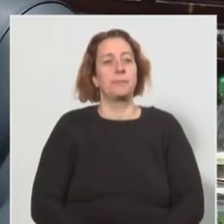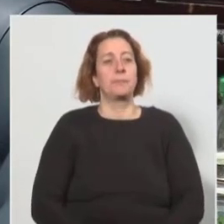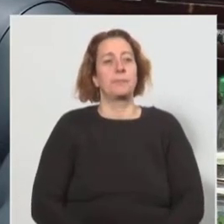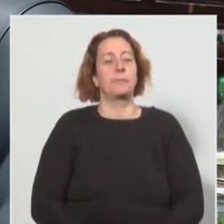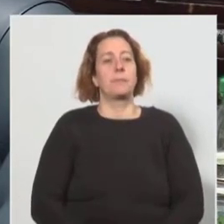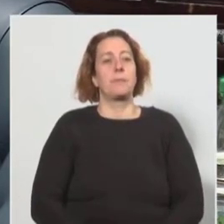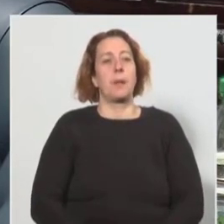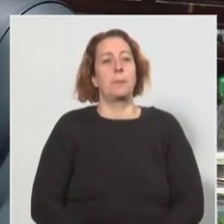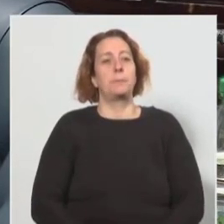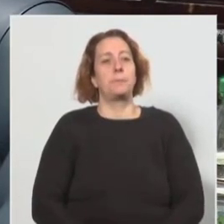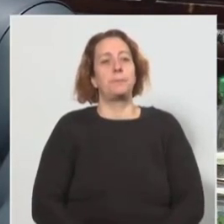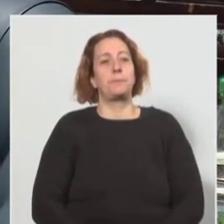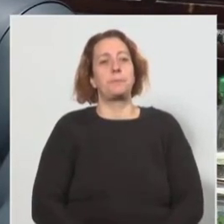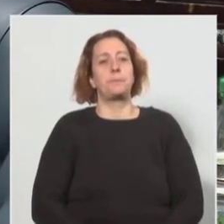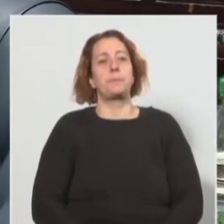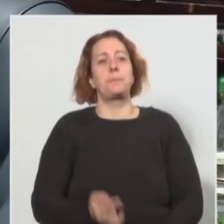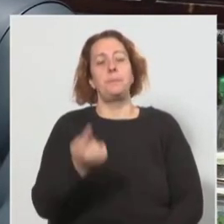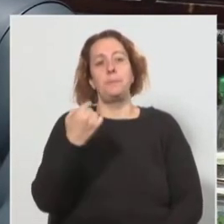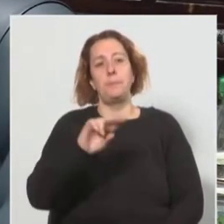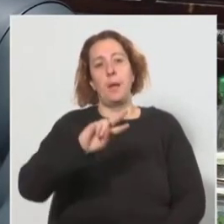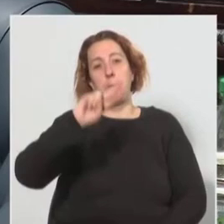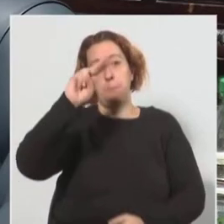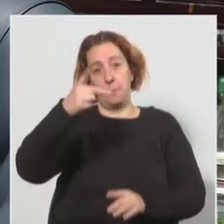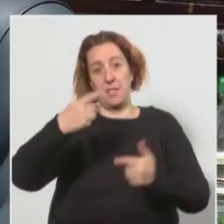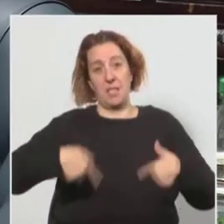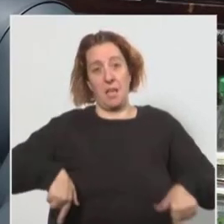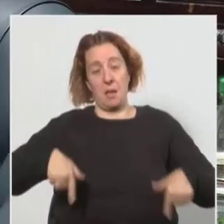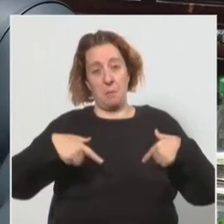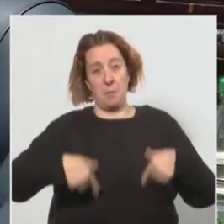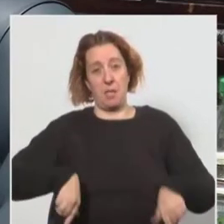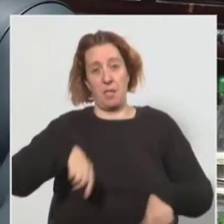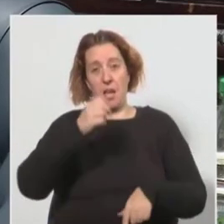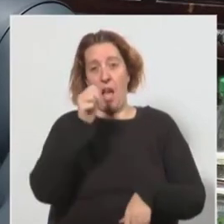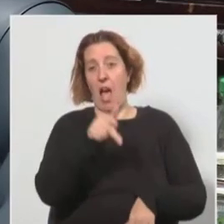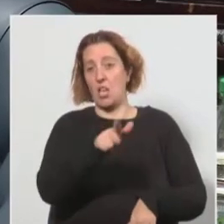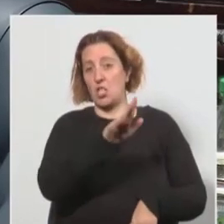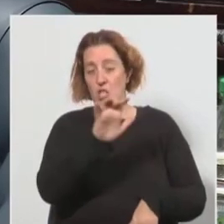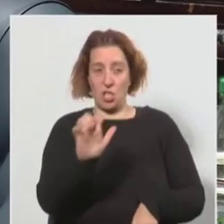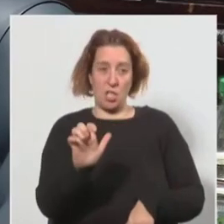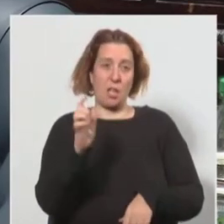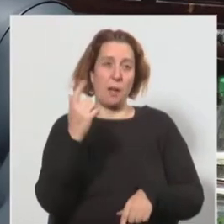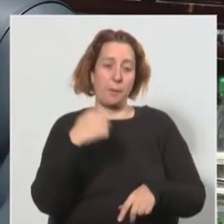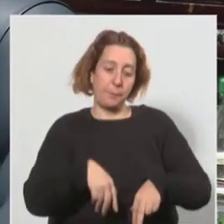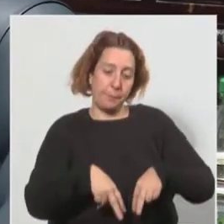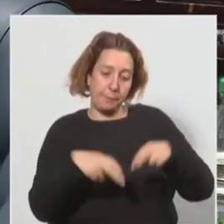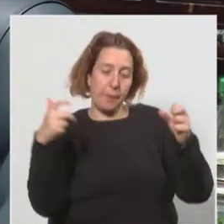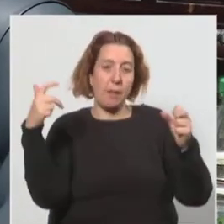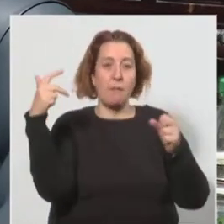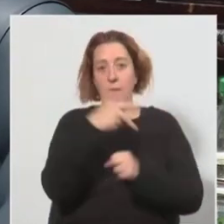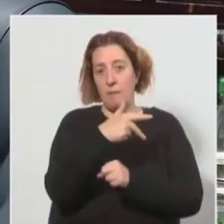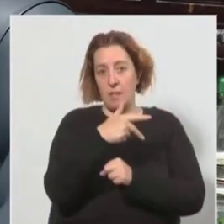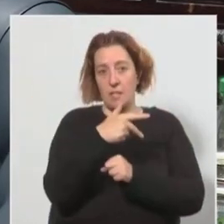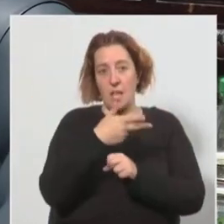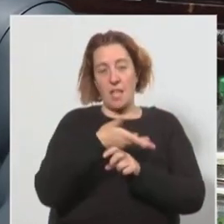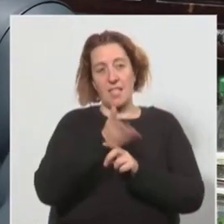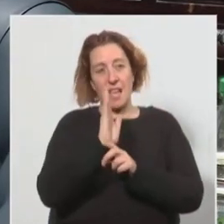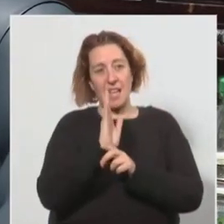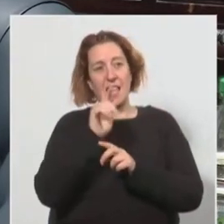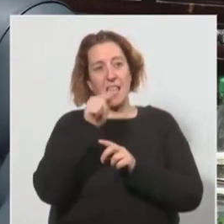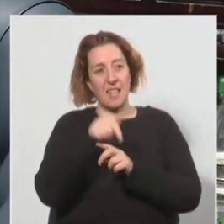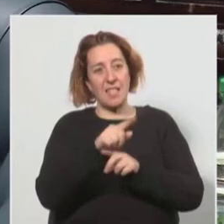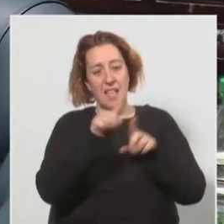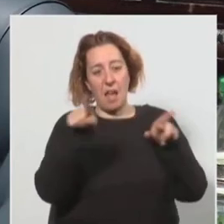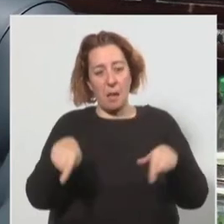Según admitió la viceministra H., averiguar la fecha de salida de la siguiente valija